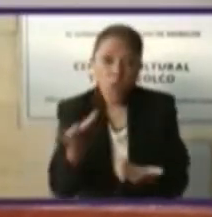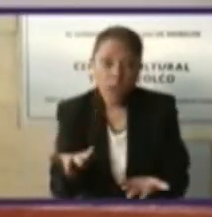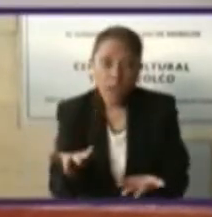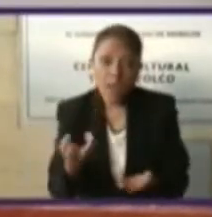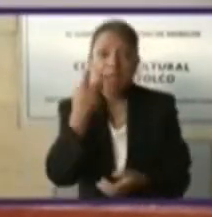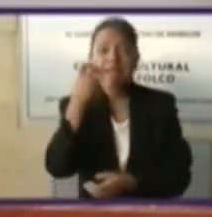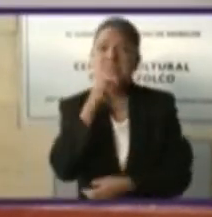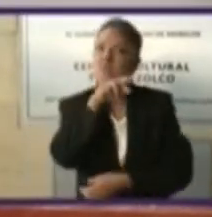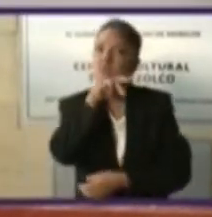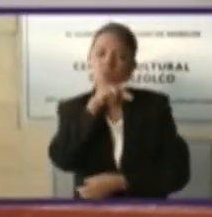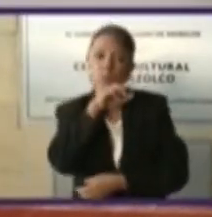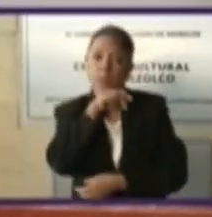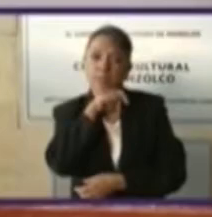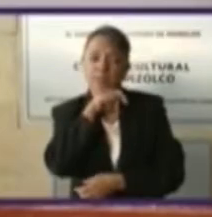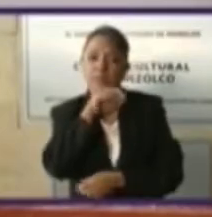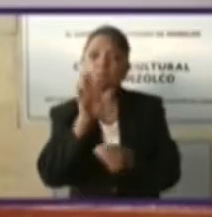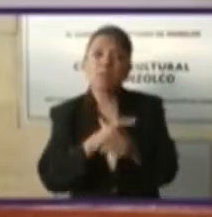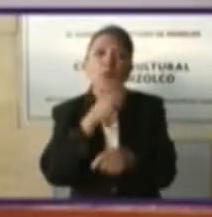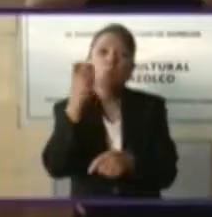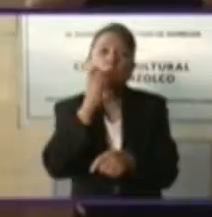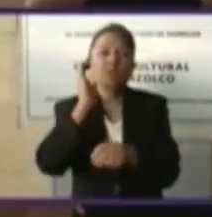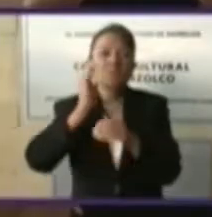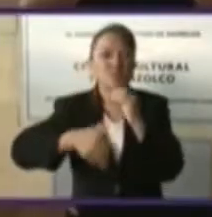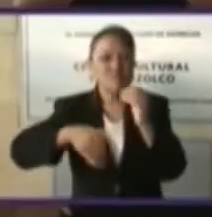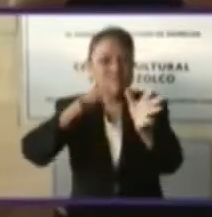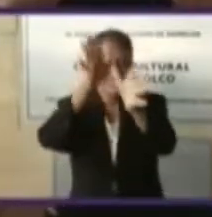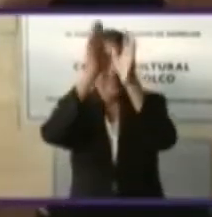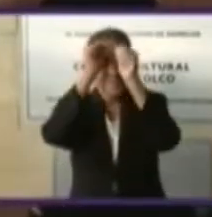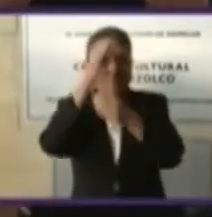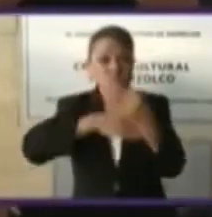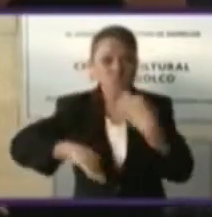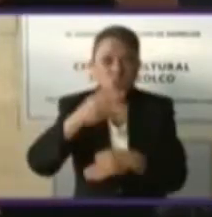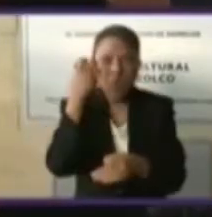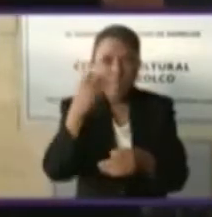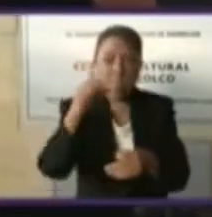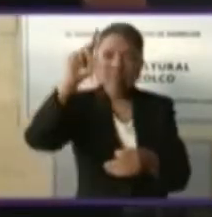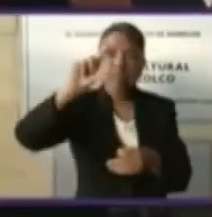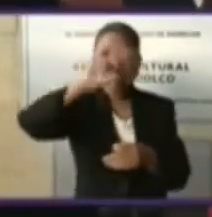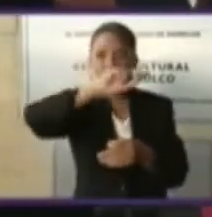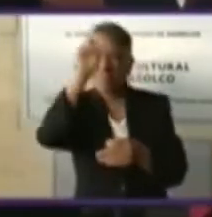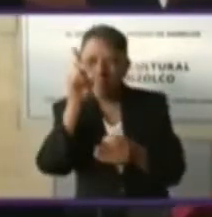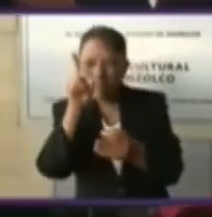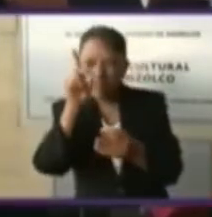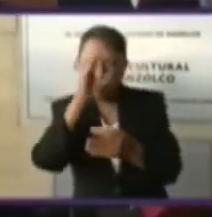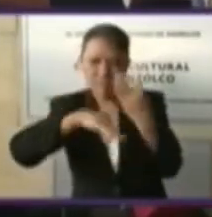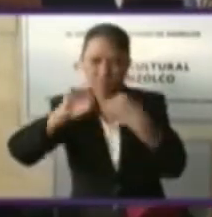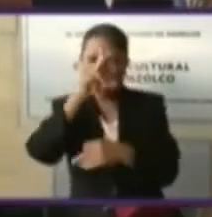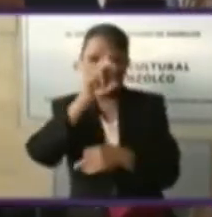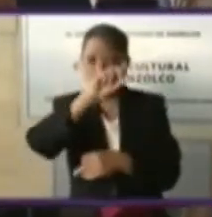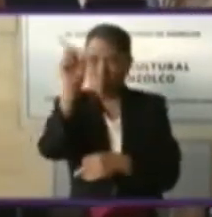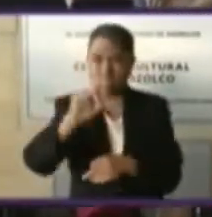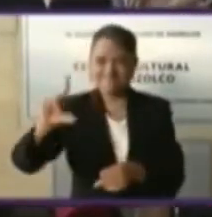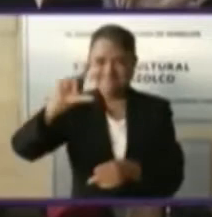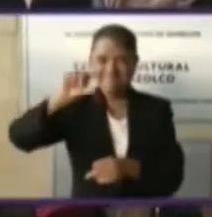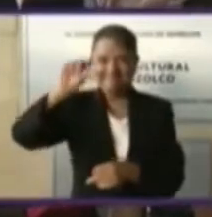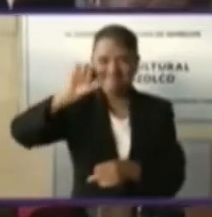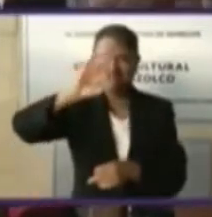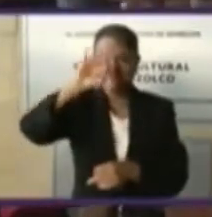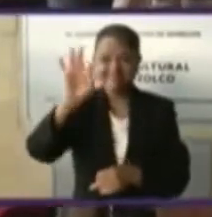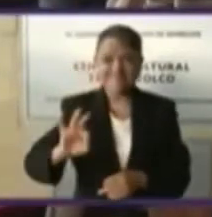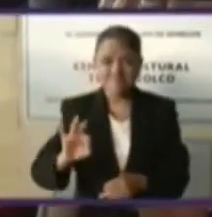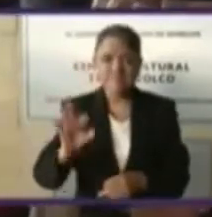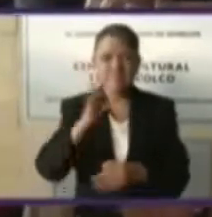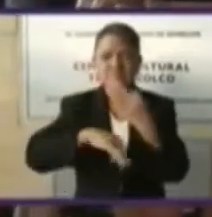gran conclusión también de este diagnóstico es que esta forma de hacer política ya se agotó, ya dio de sí. Este